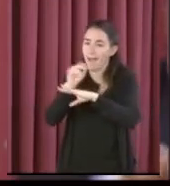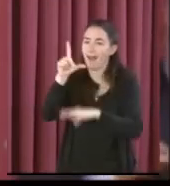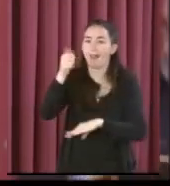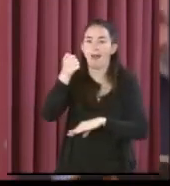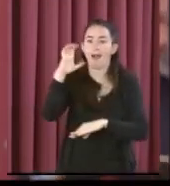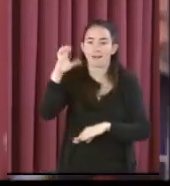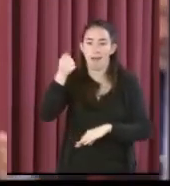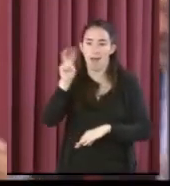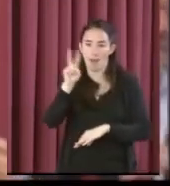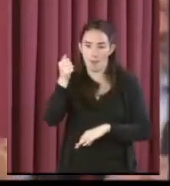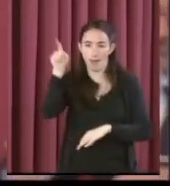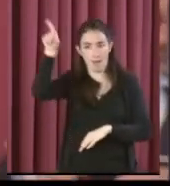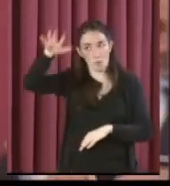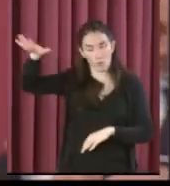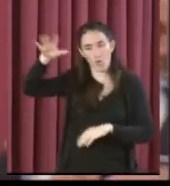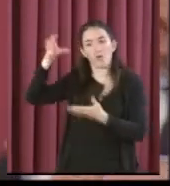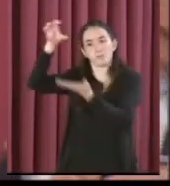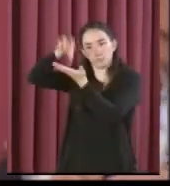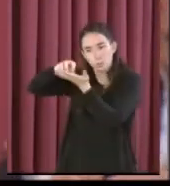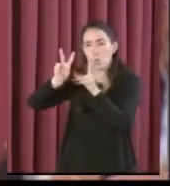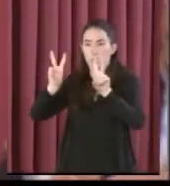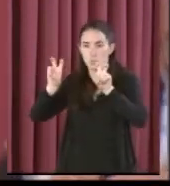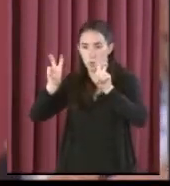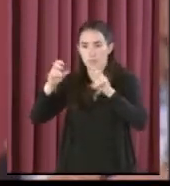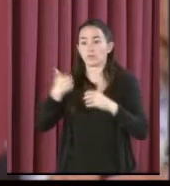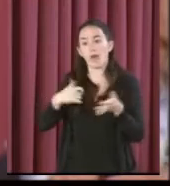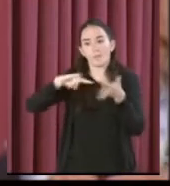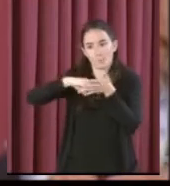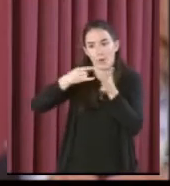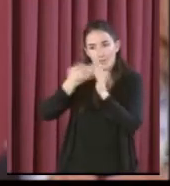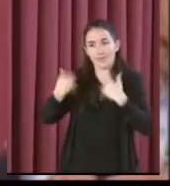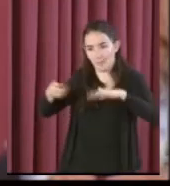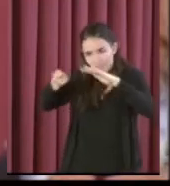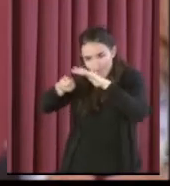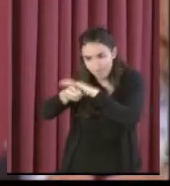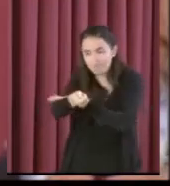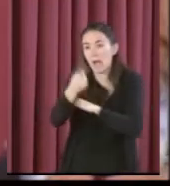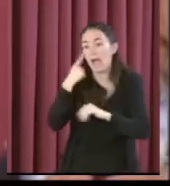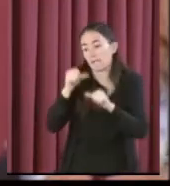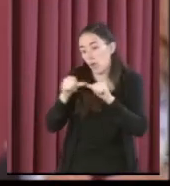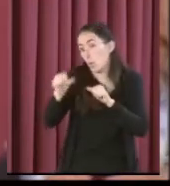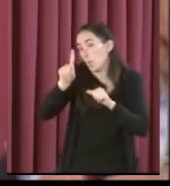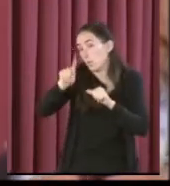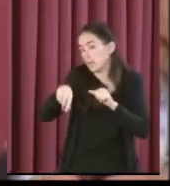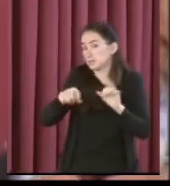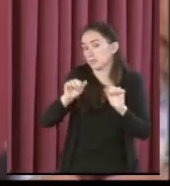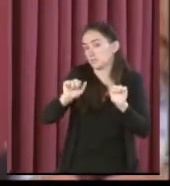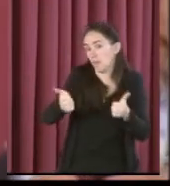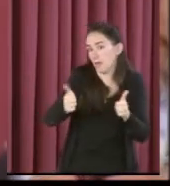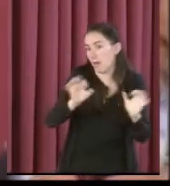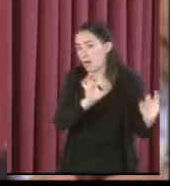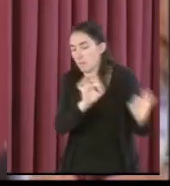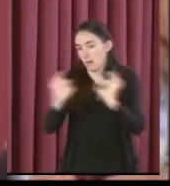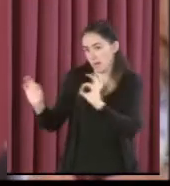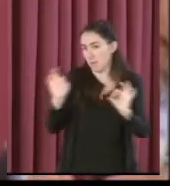anteproyecto ya está entregado en este ayuntamiento, cuyo proyecto estará listo en un mes y avanzándoles ya el compromiso de la